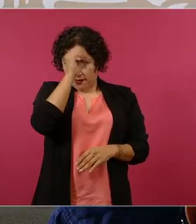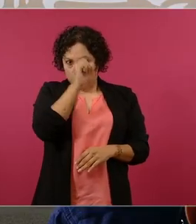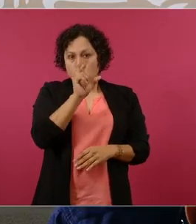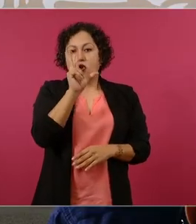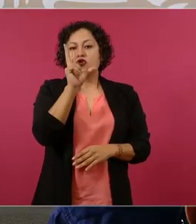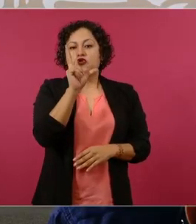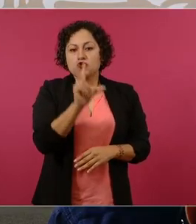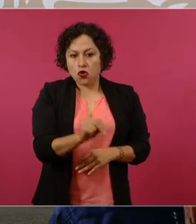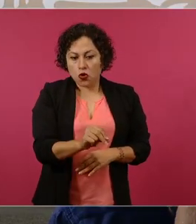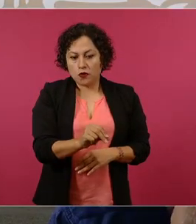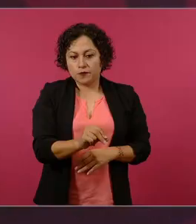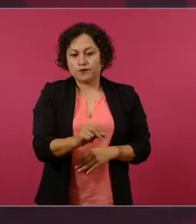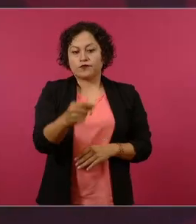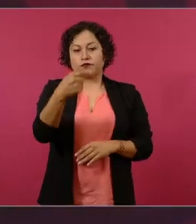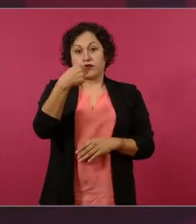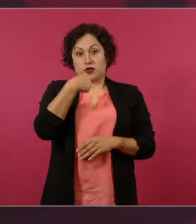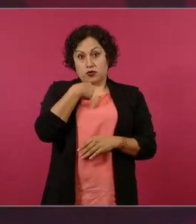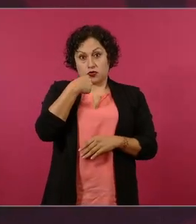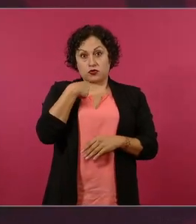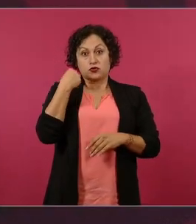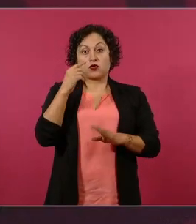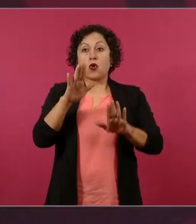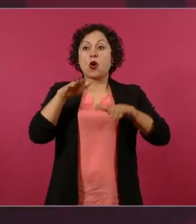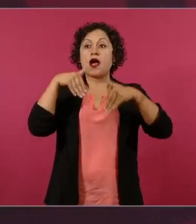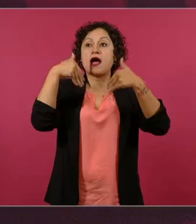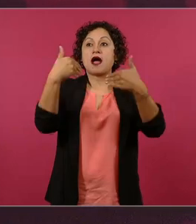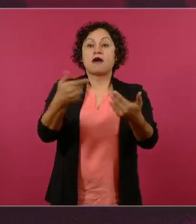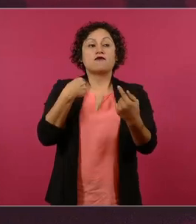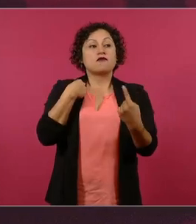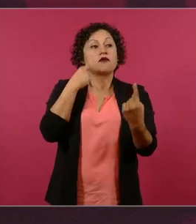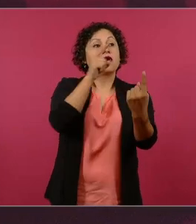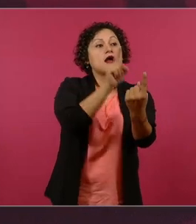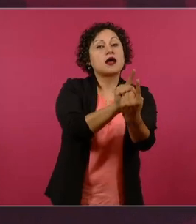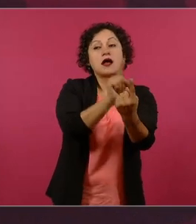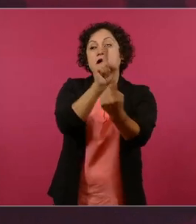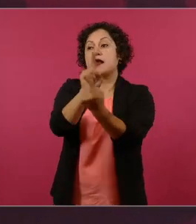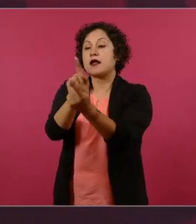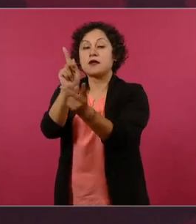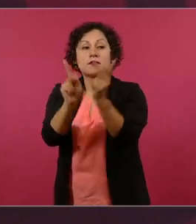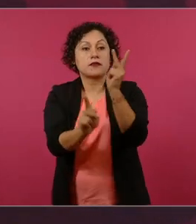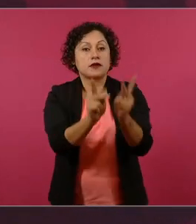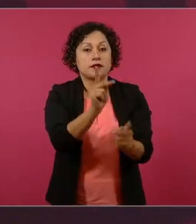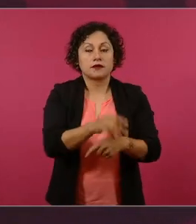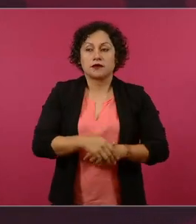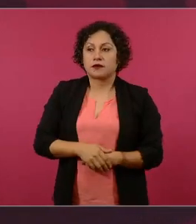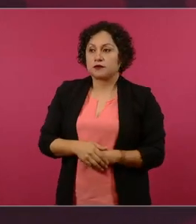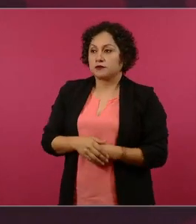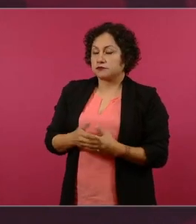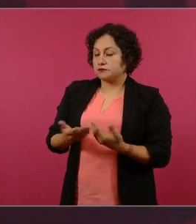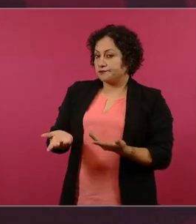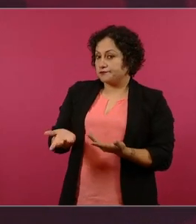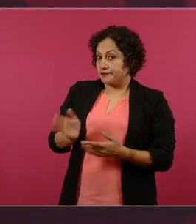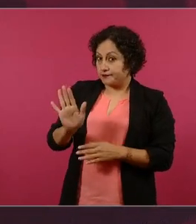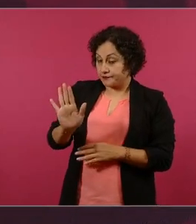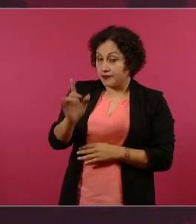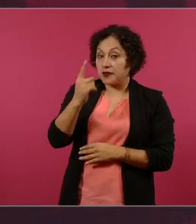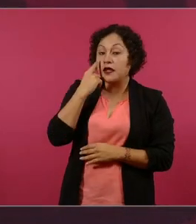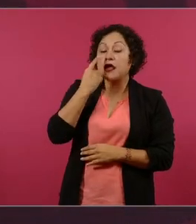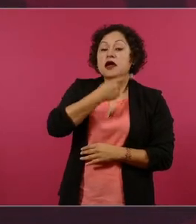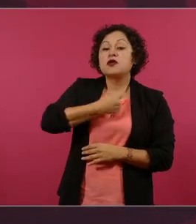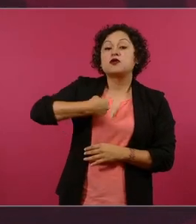casos Yo me paro a hablar con la gente allí afuera nosotros este No aceptamos